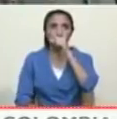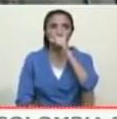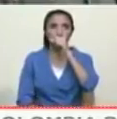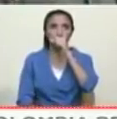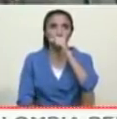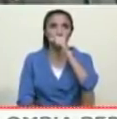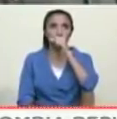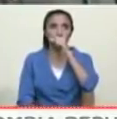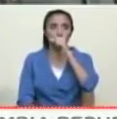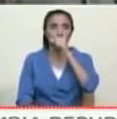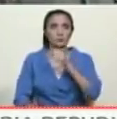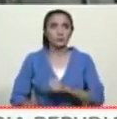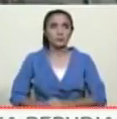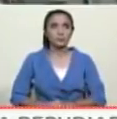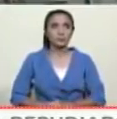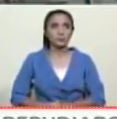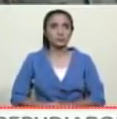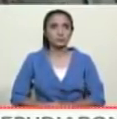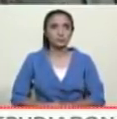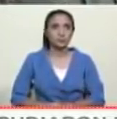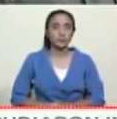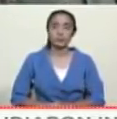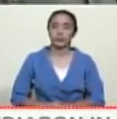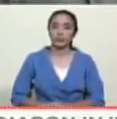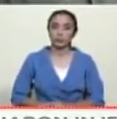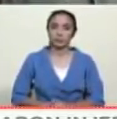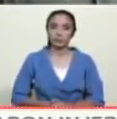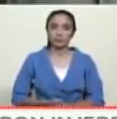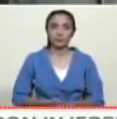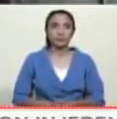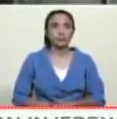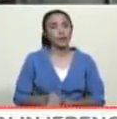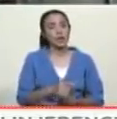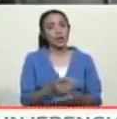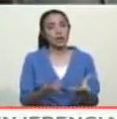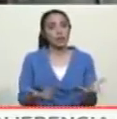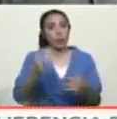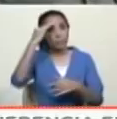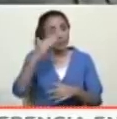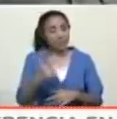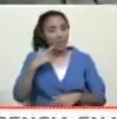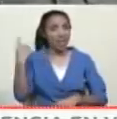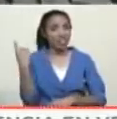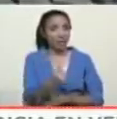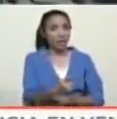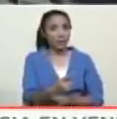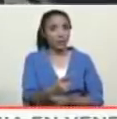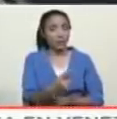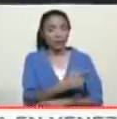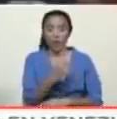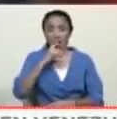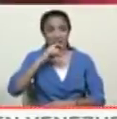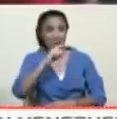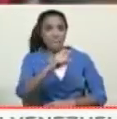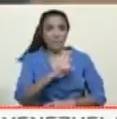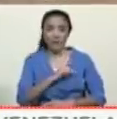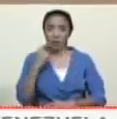país. En caso de una intervención militar, debe ser tratado como enemigo de la